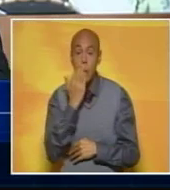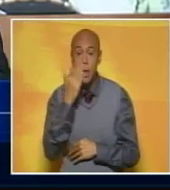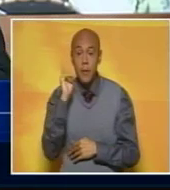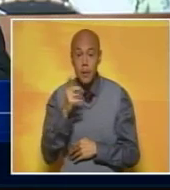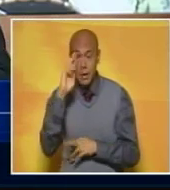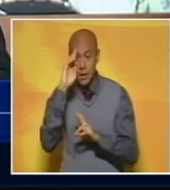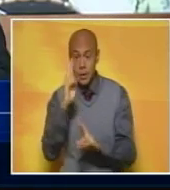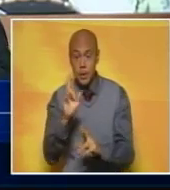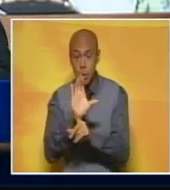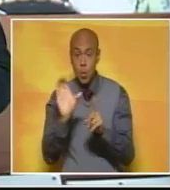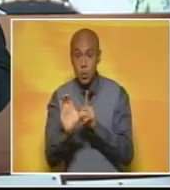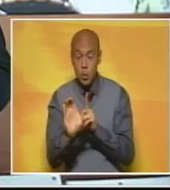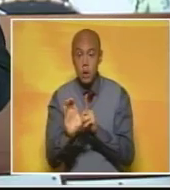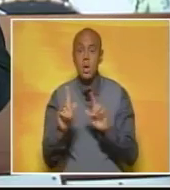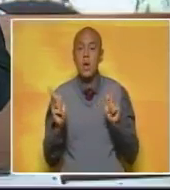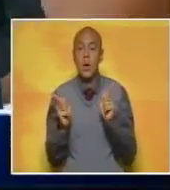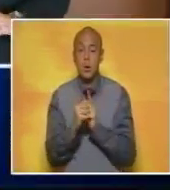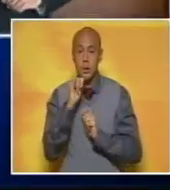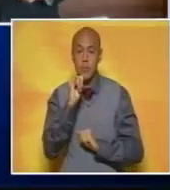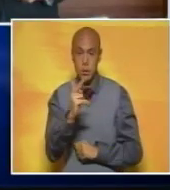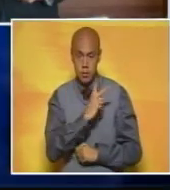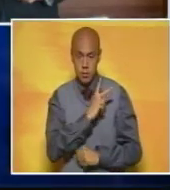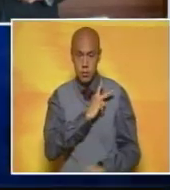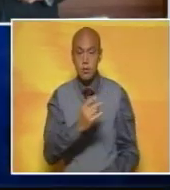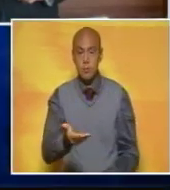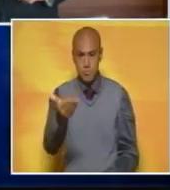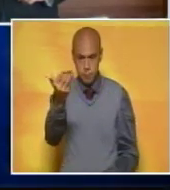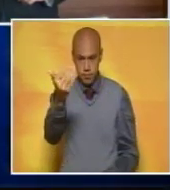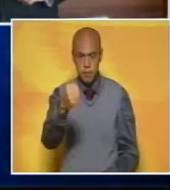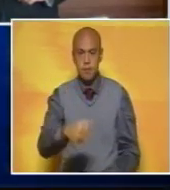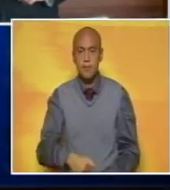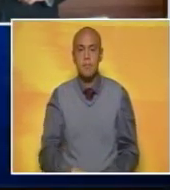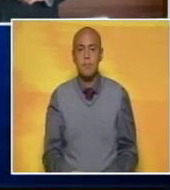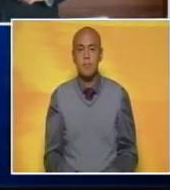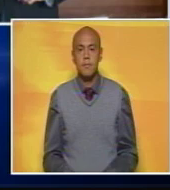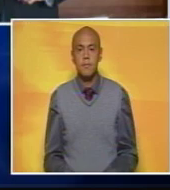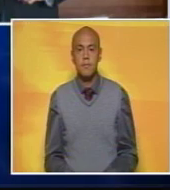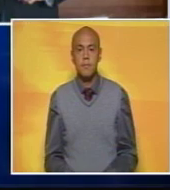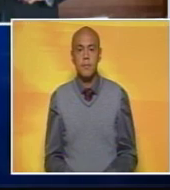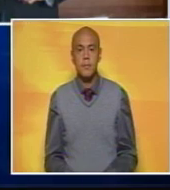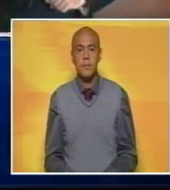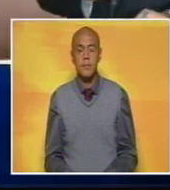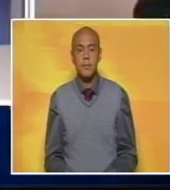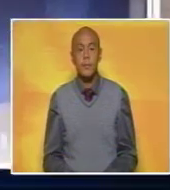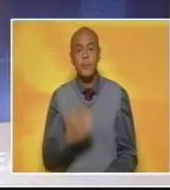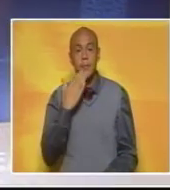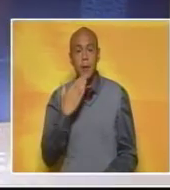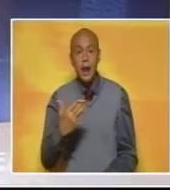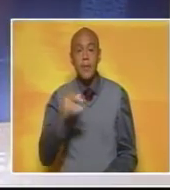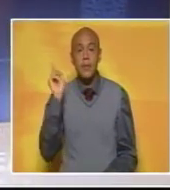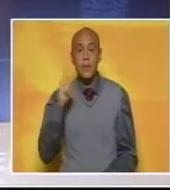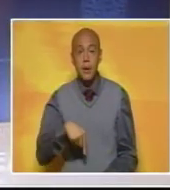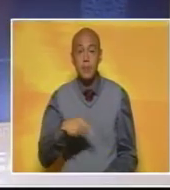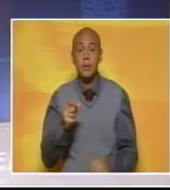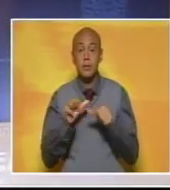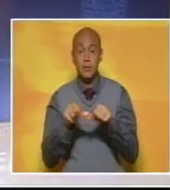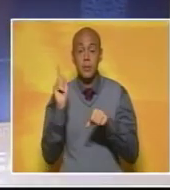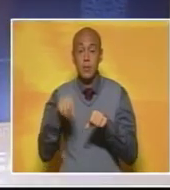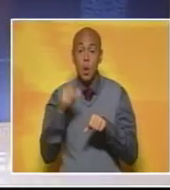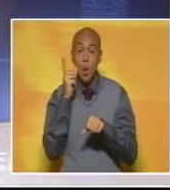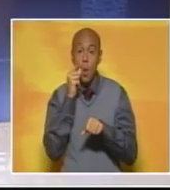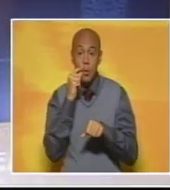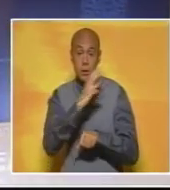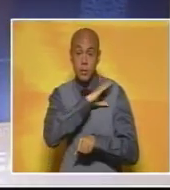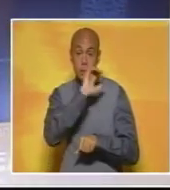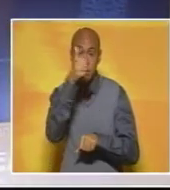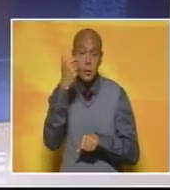sus tradiciones. Esto es la información. Continúen con más de la emisión meridiana, Noticiero Venevisión. Gracias, Manuel. Continuamos. El director